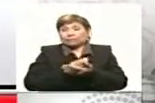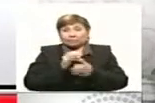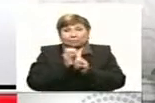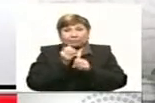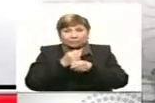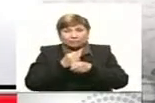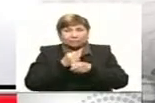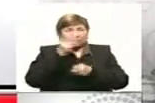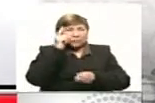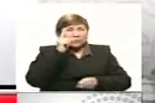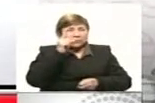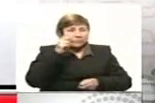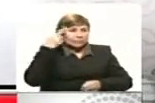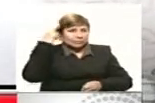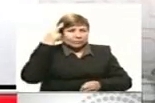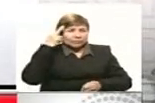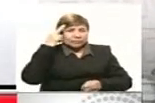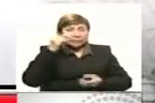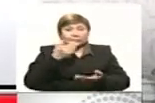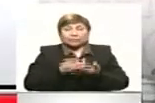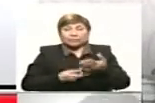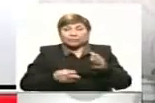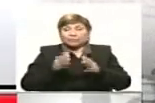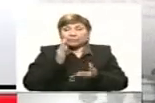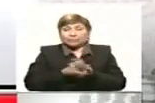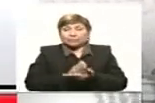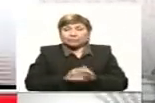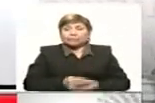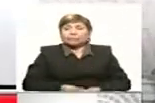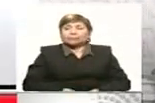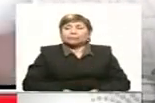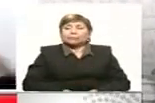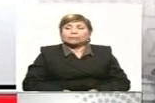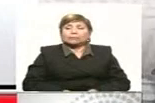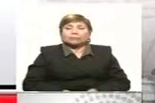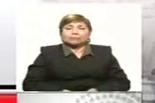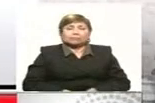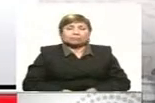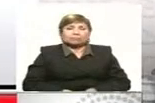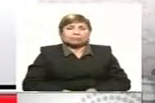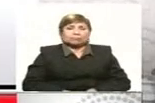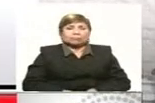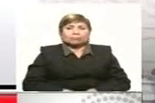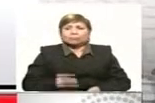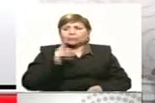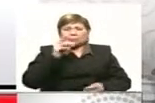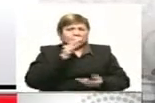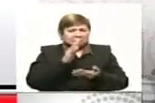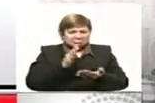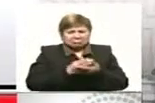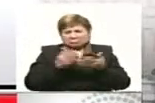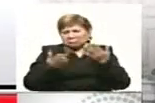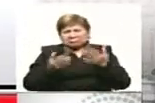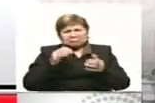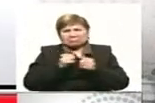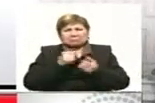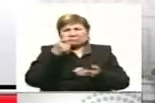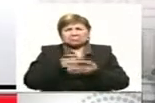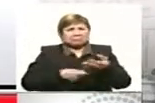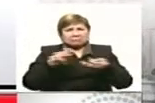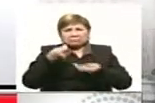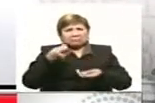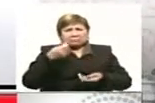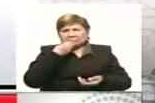paralizadas, una razón por la cual algunas obras son paralizadas es tuvieron un problema, o un problema a veces es no se presupuestó